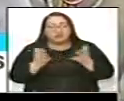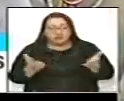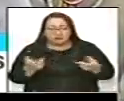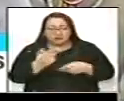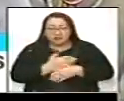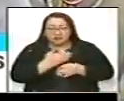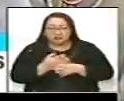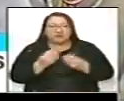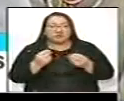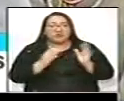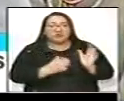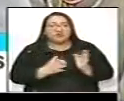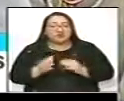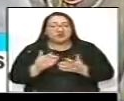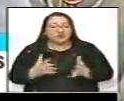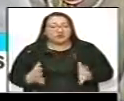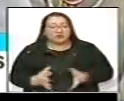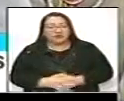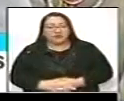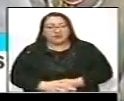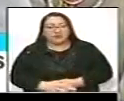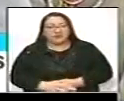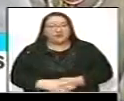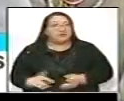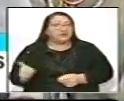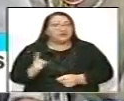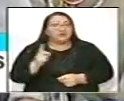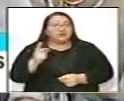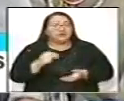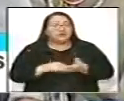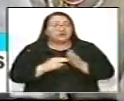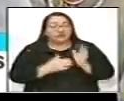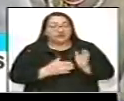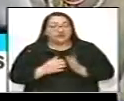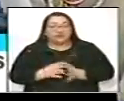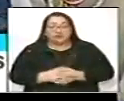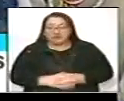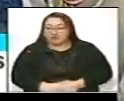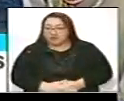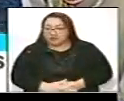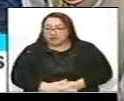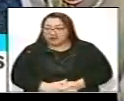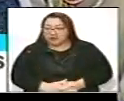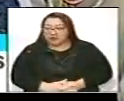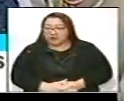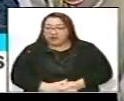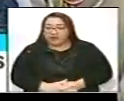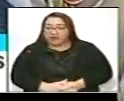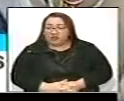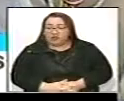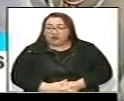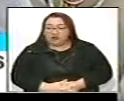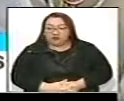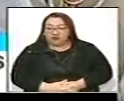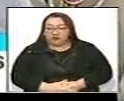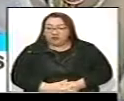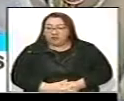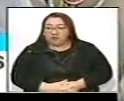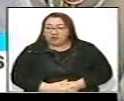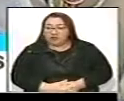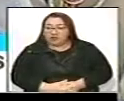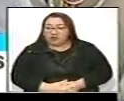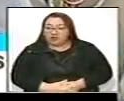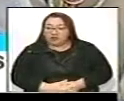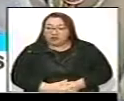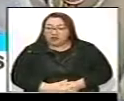formas como se plantean las cosas. Y no solamente el hecho de plantear. El otro es como me desahogué y le escupí todo en la cara.